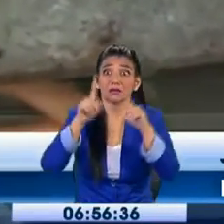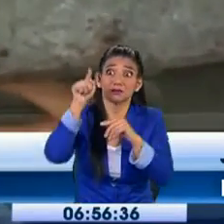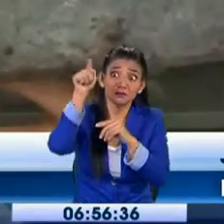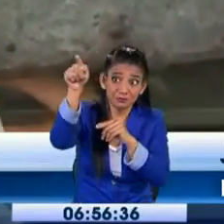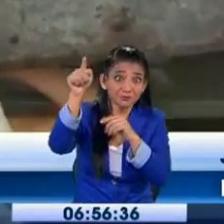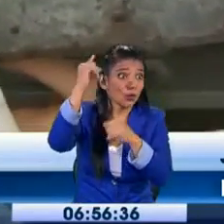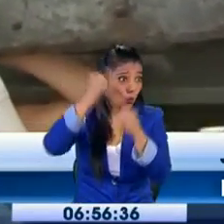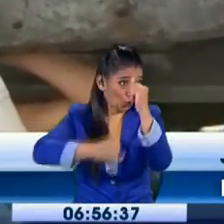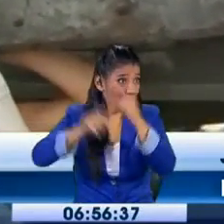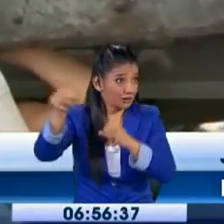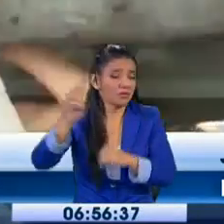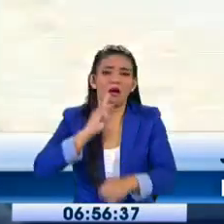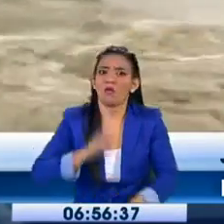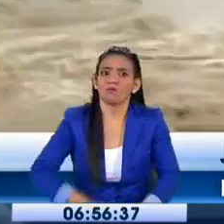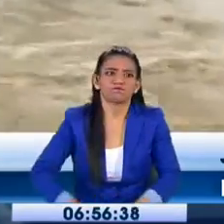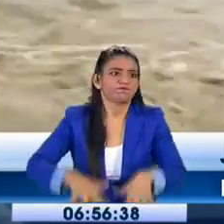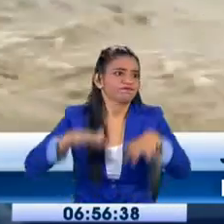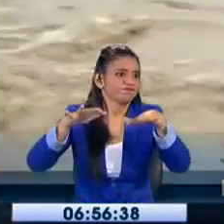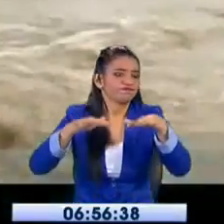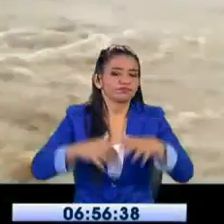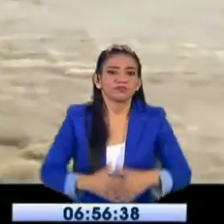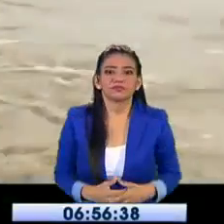allá, está llena de agua.